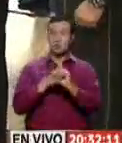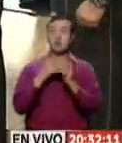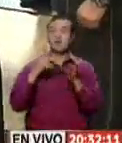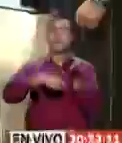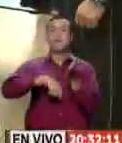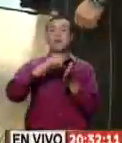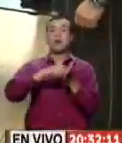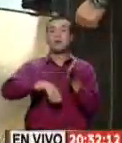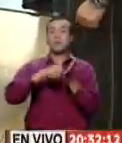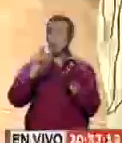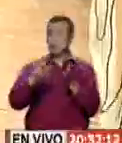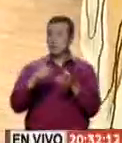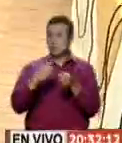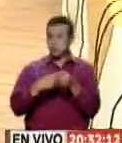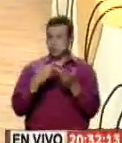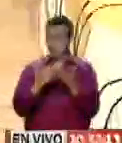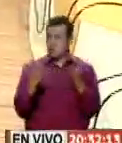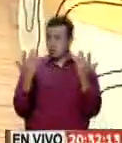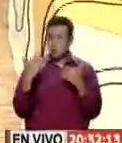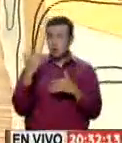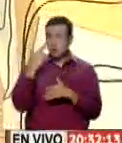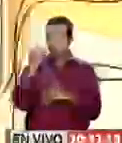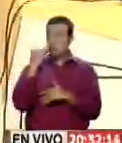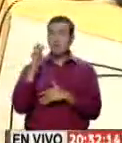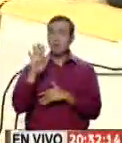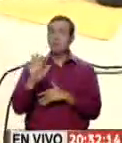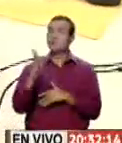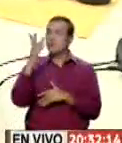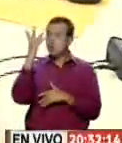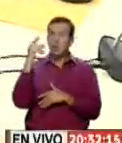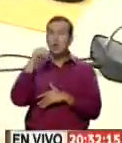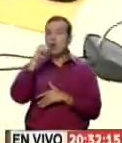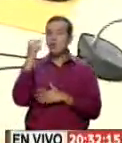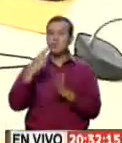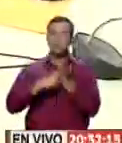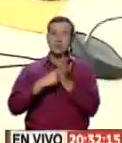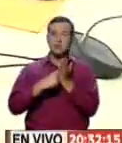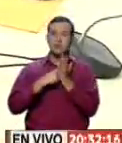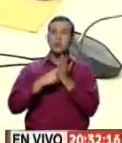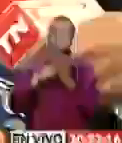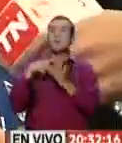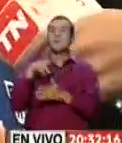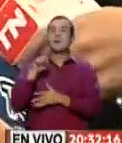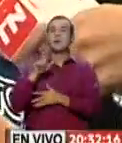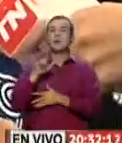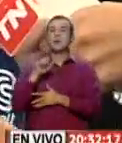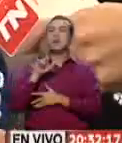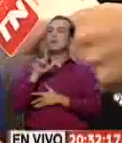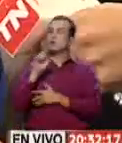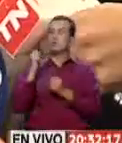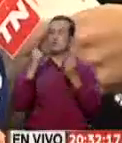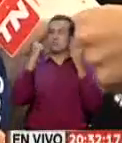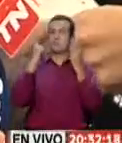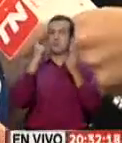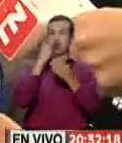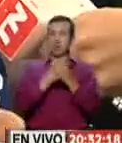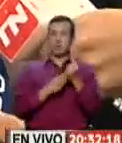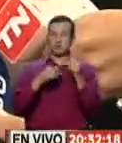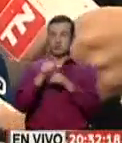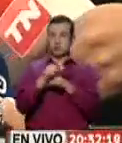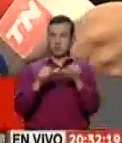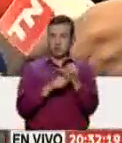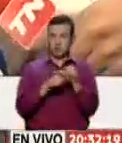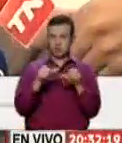la firma del servidor en Quito, a pesar de que en esas fechas habría participado de otra reunión desarrollada en Pelileo. Y ahora nos sorprende que los dos